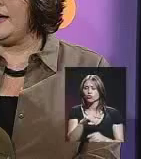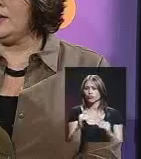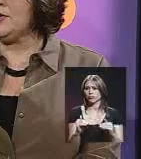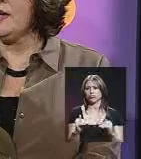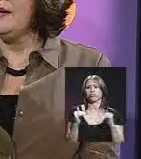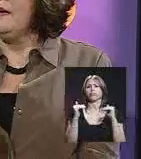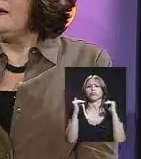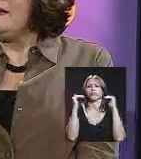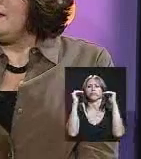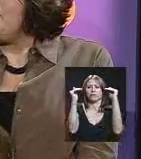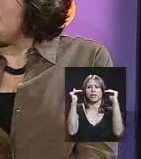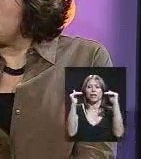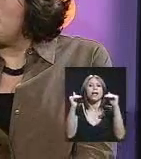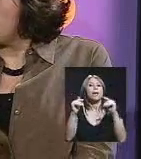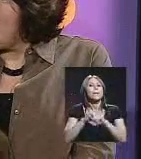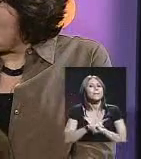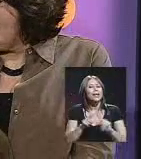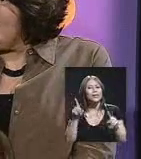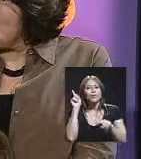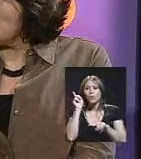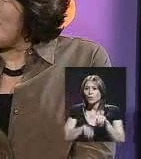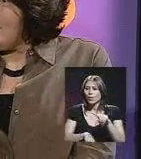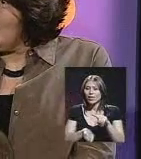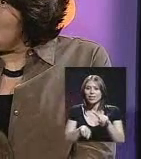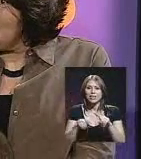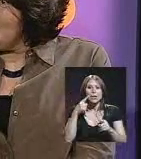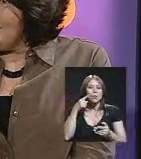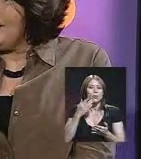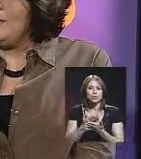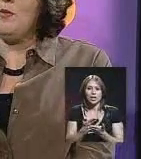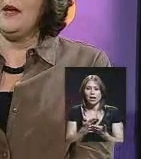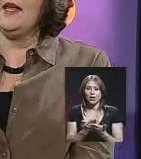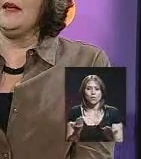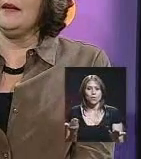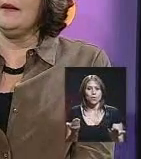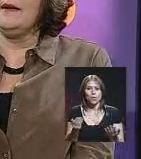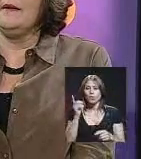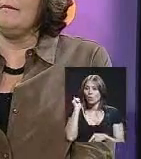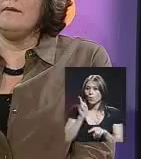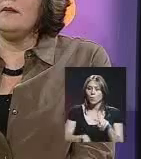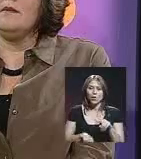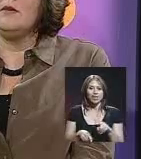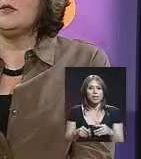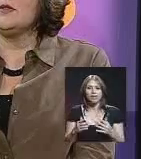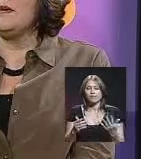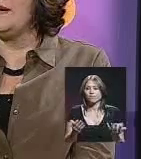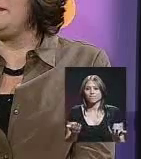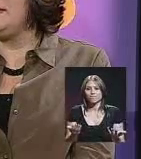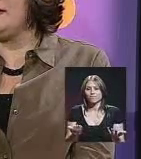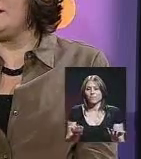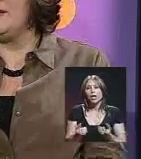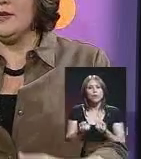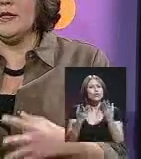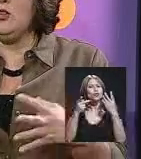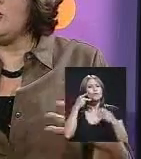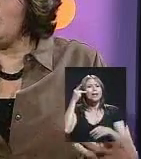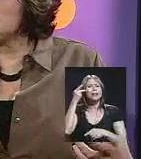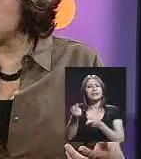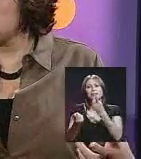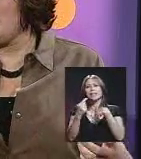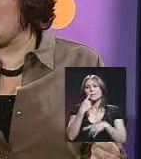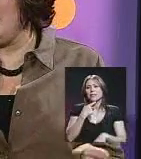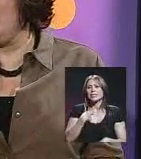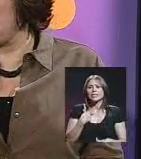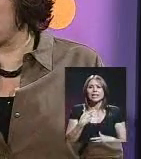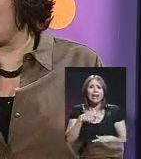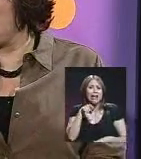algunos aspectos, pero no pueden demostrarlo. No pueden, muchos papás me llegan, bueno, es que todo